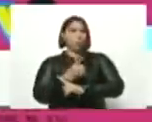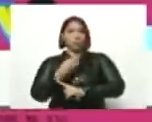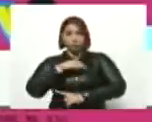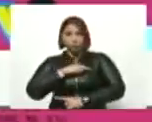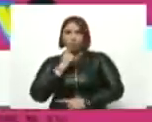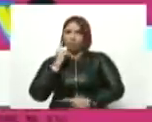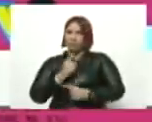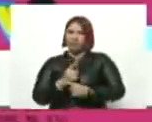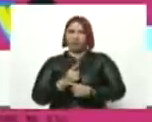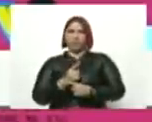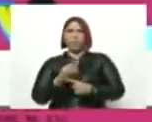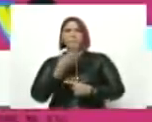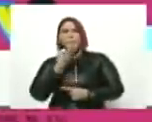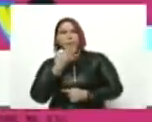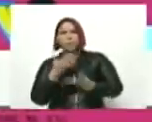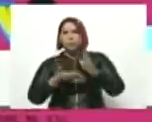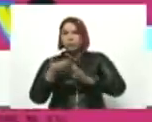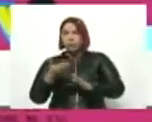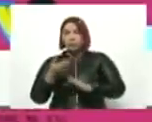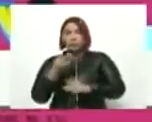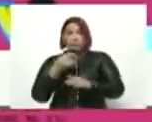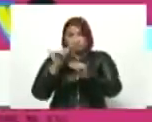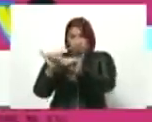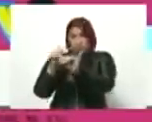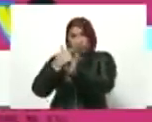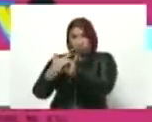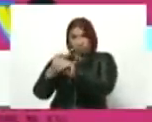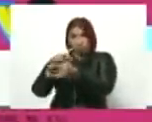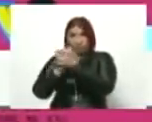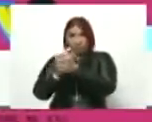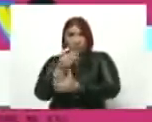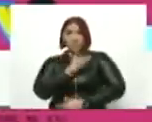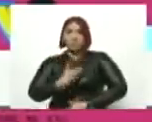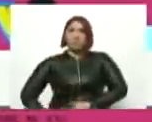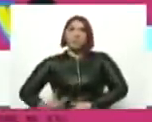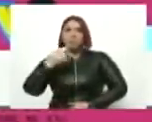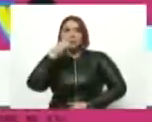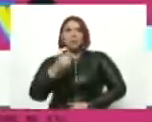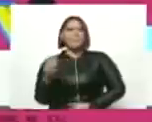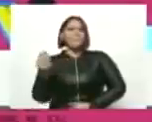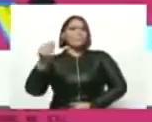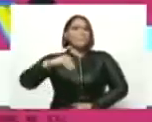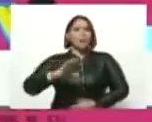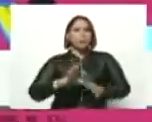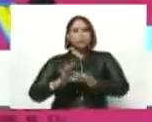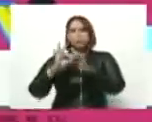nosotros salir, como lo ha dicho el compañero presidente Nicolás Maduro, mucho más